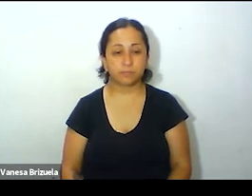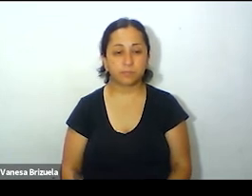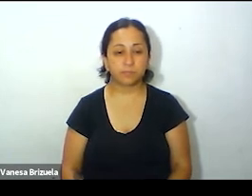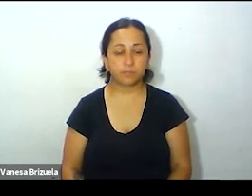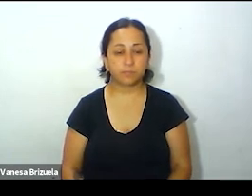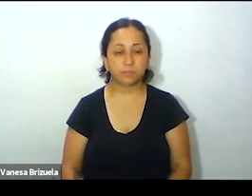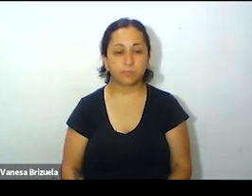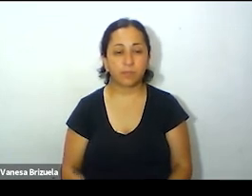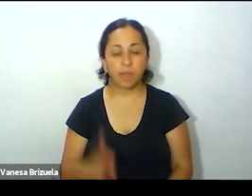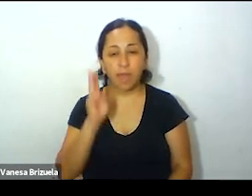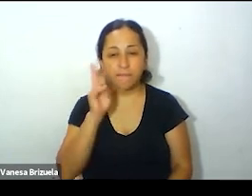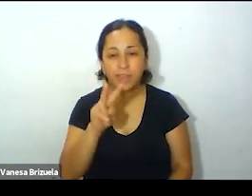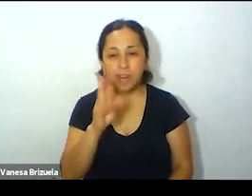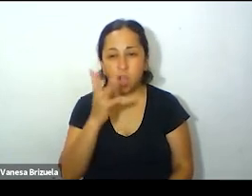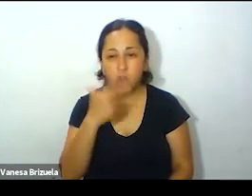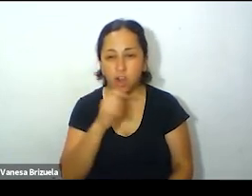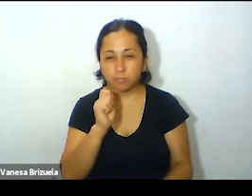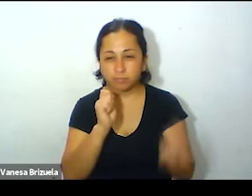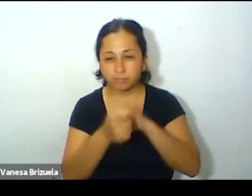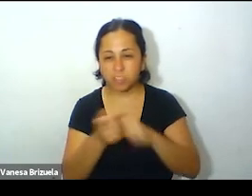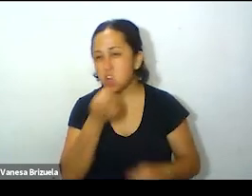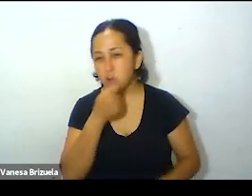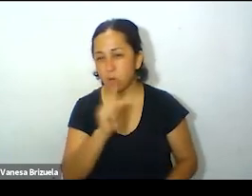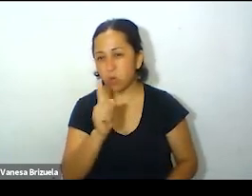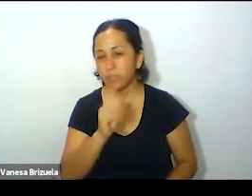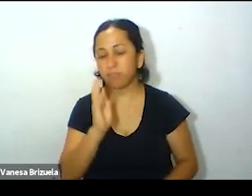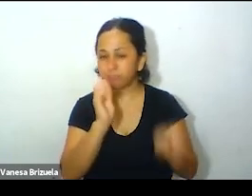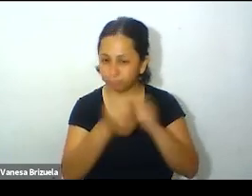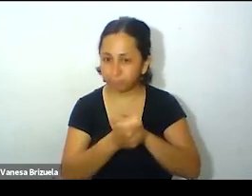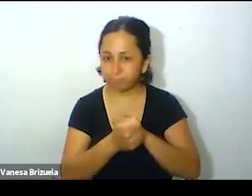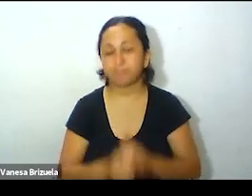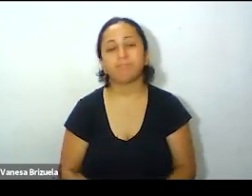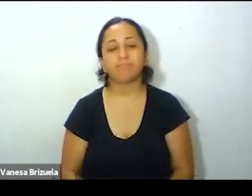A ver, vamos a cambiar acá el color. Este no me gusta.